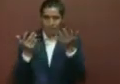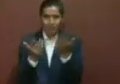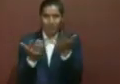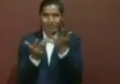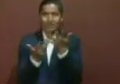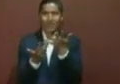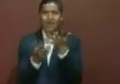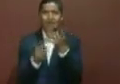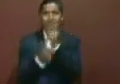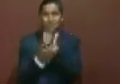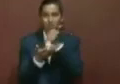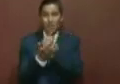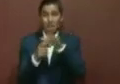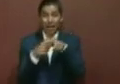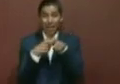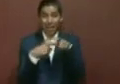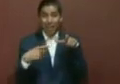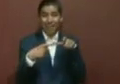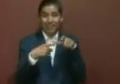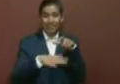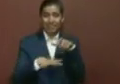ciudades grandes que han tenido,